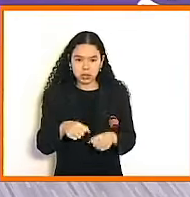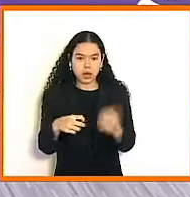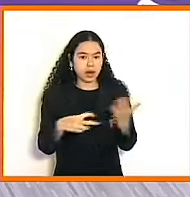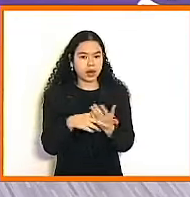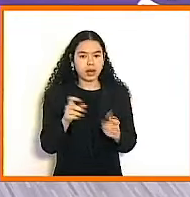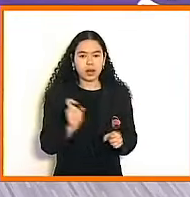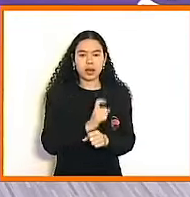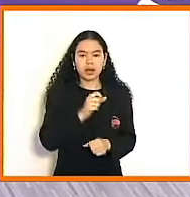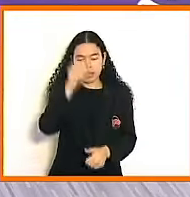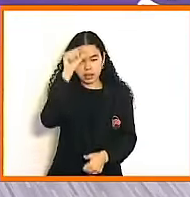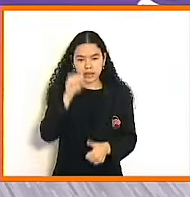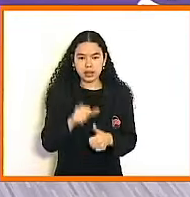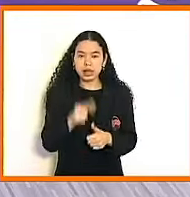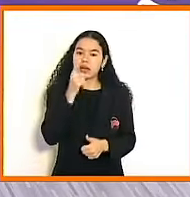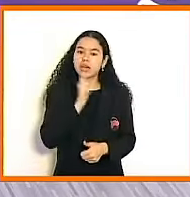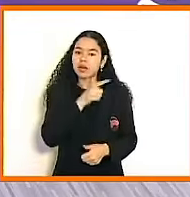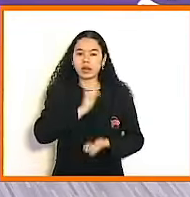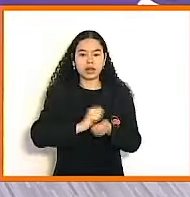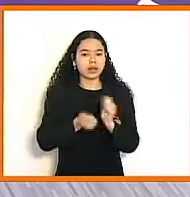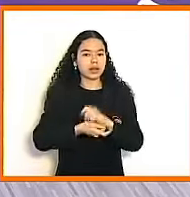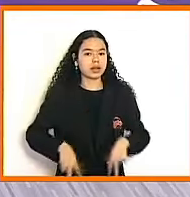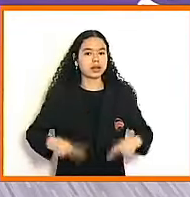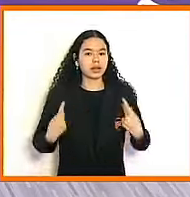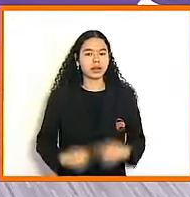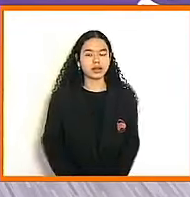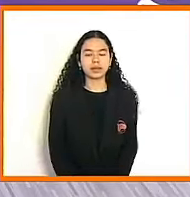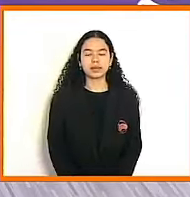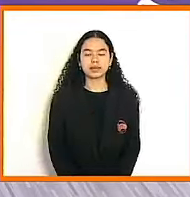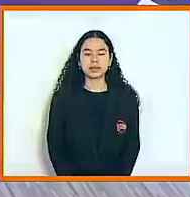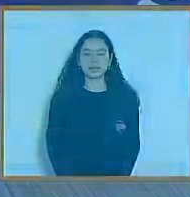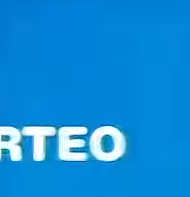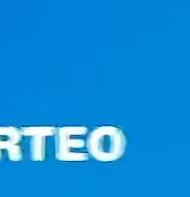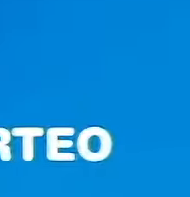ganador. Recordá siempre que Loto te cambia la vida.